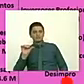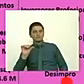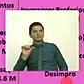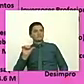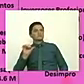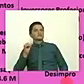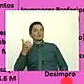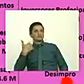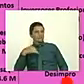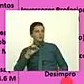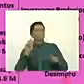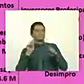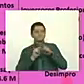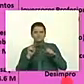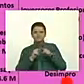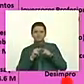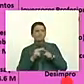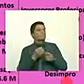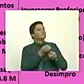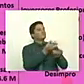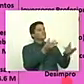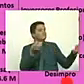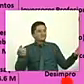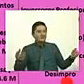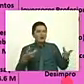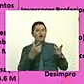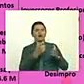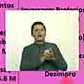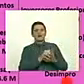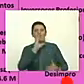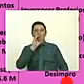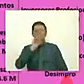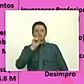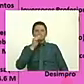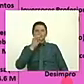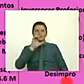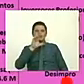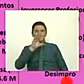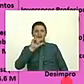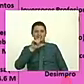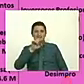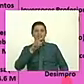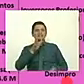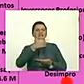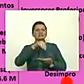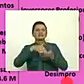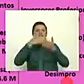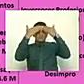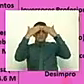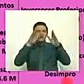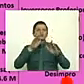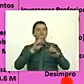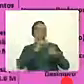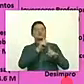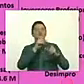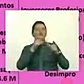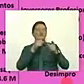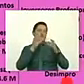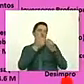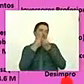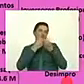todos los actuales concejales del Centro Democrático en el Consejo de